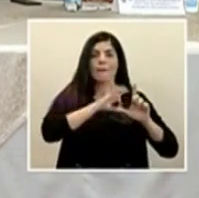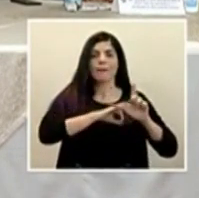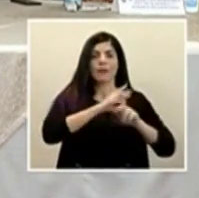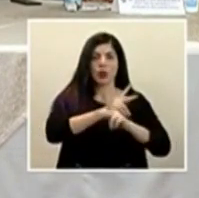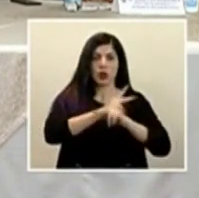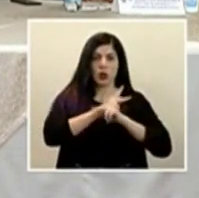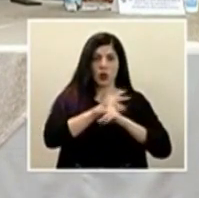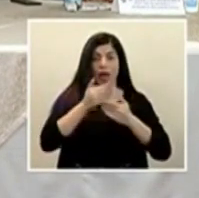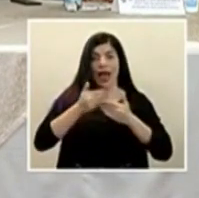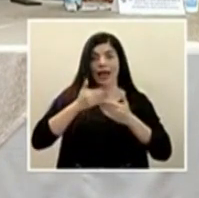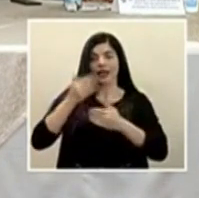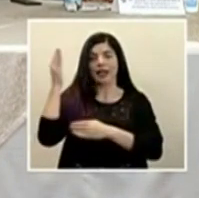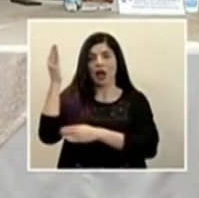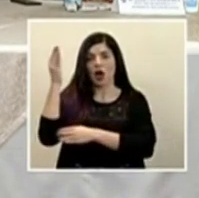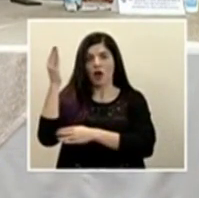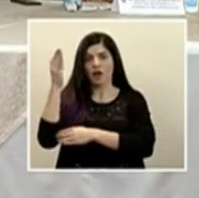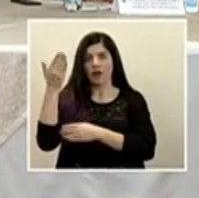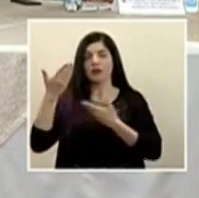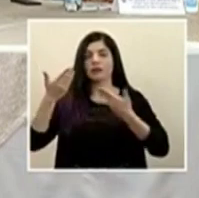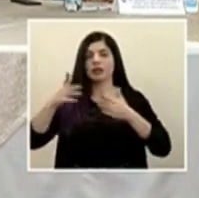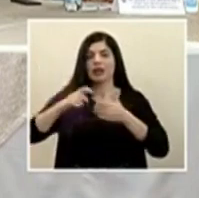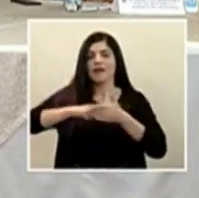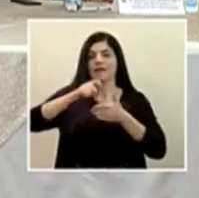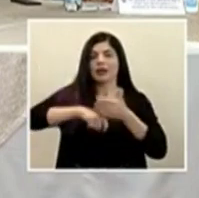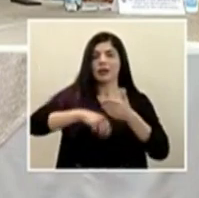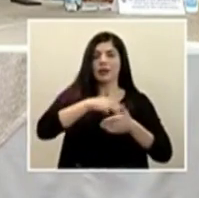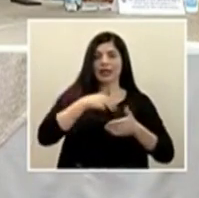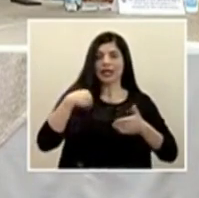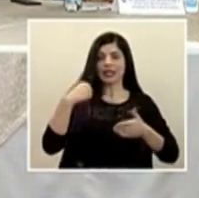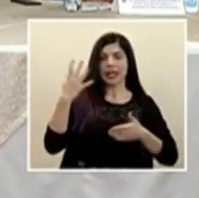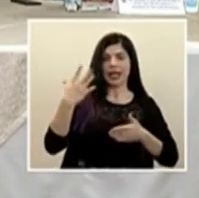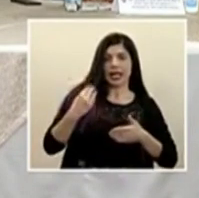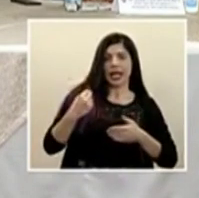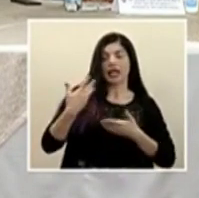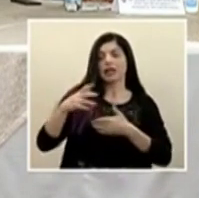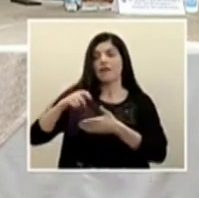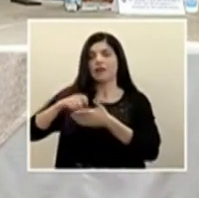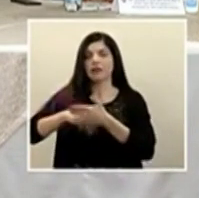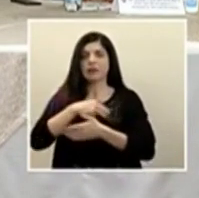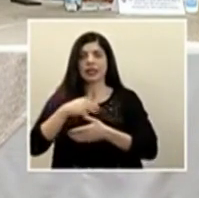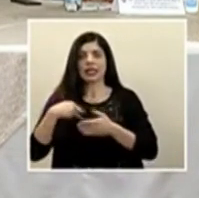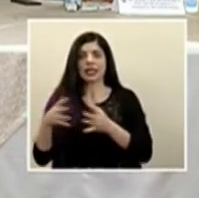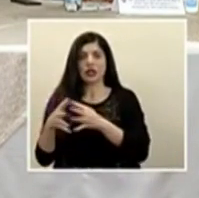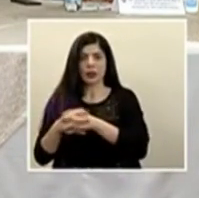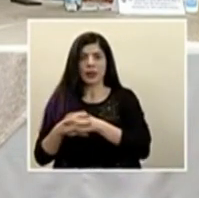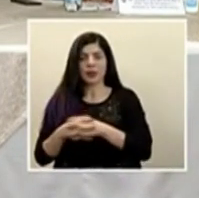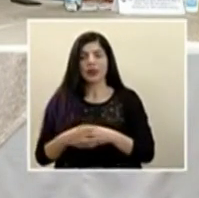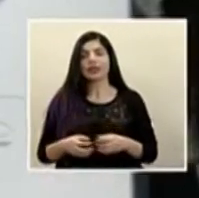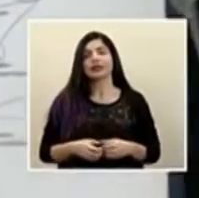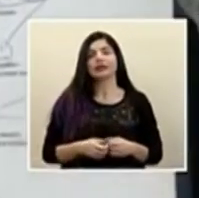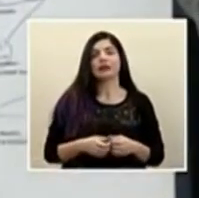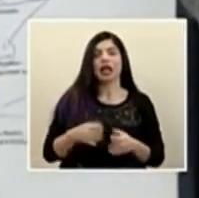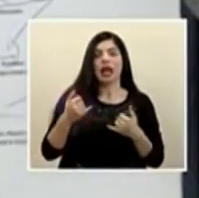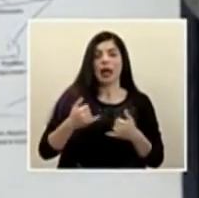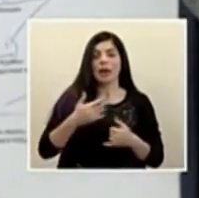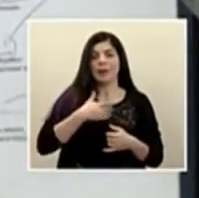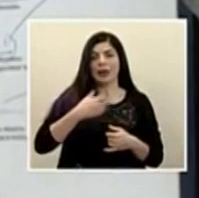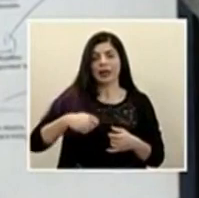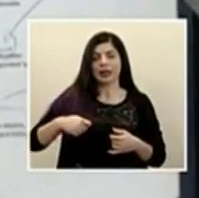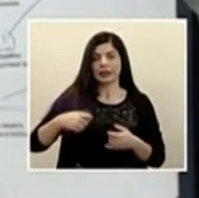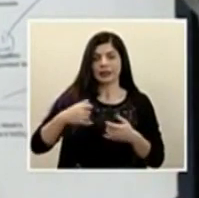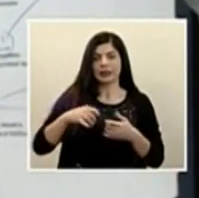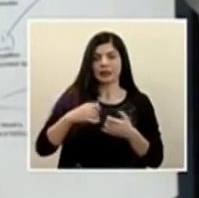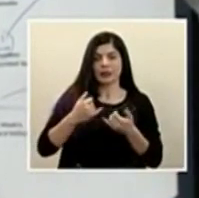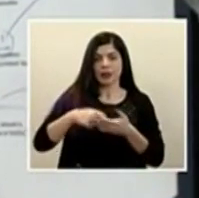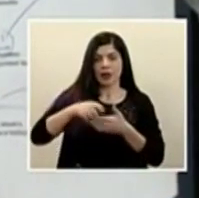presupuesto disponible dentro del programa de bonos Proteger. También durante esta tarde, el mandatario Carlos Alvarado